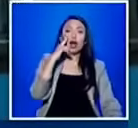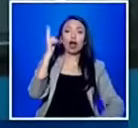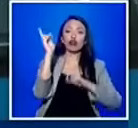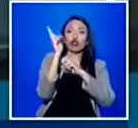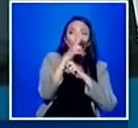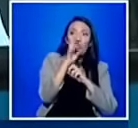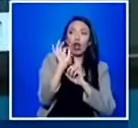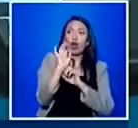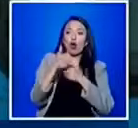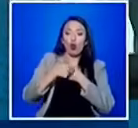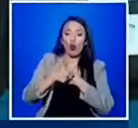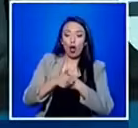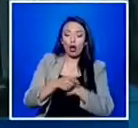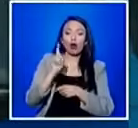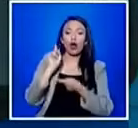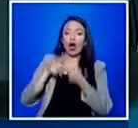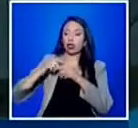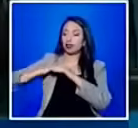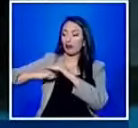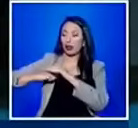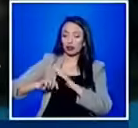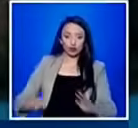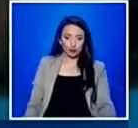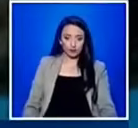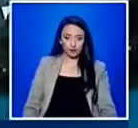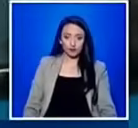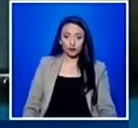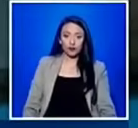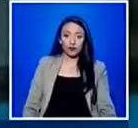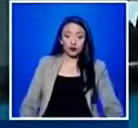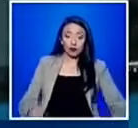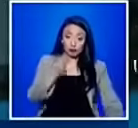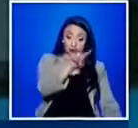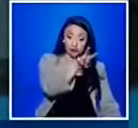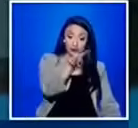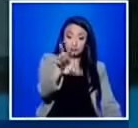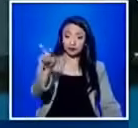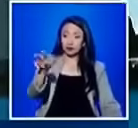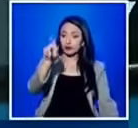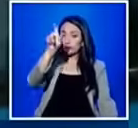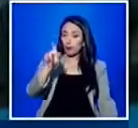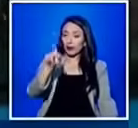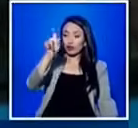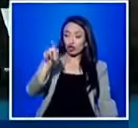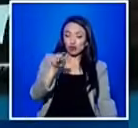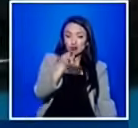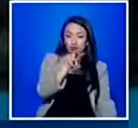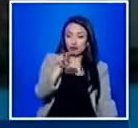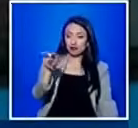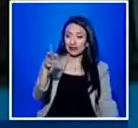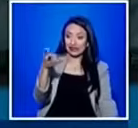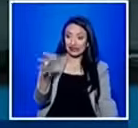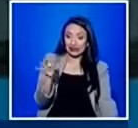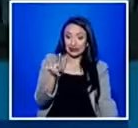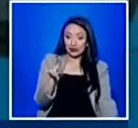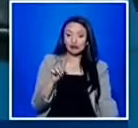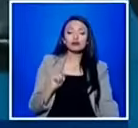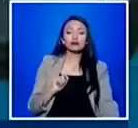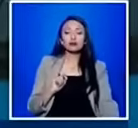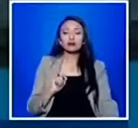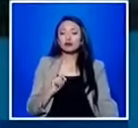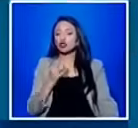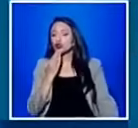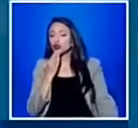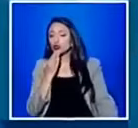trolebús y llegar incluso hasta el metro de la capital. Miren ustedes cómo están viajando, pues a esta hora los vecinos, ellos también se bajan, miren